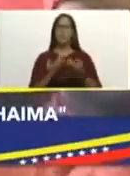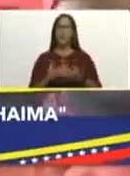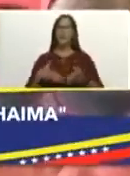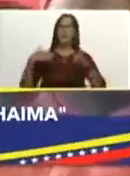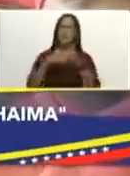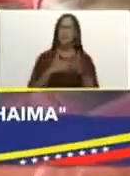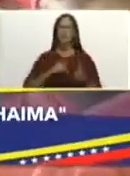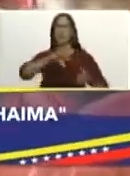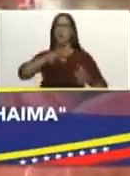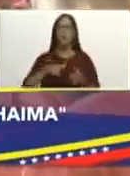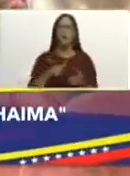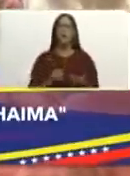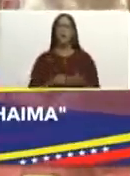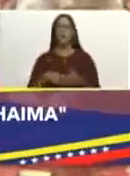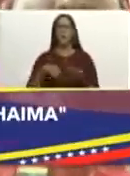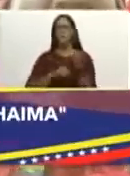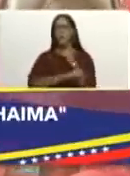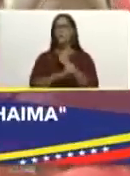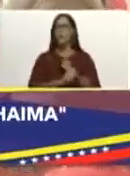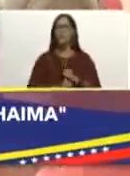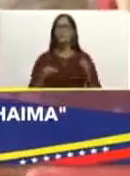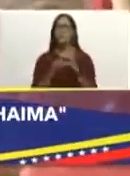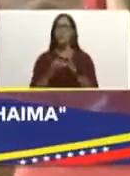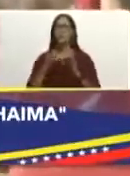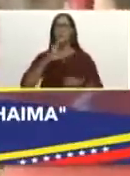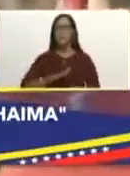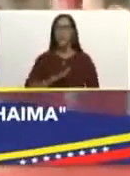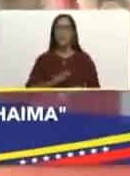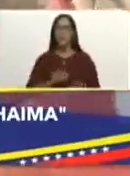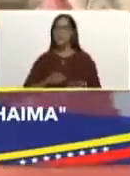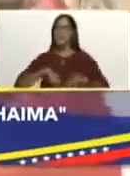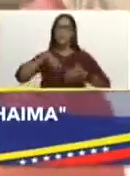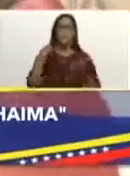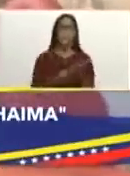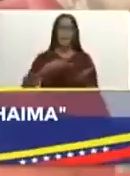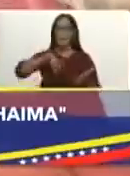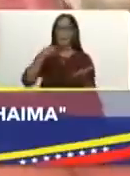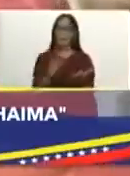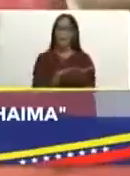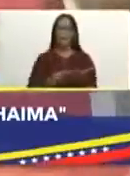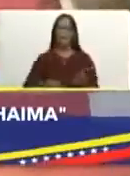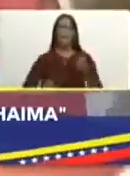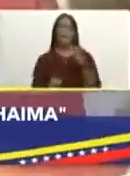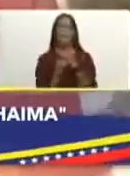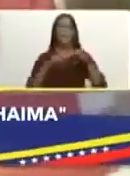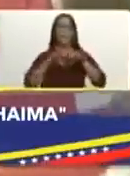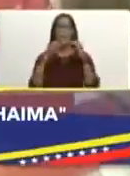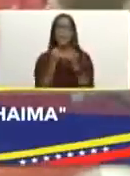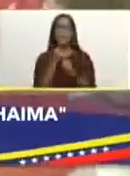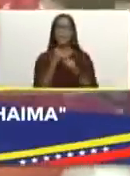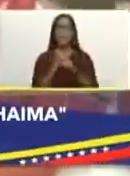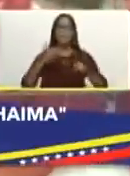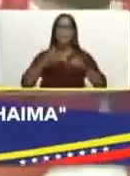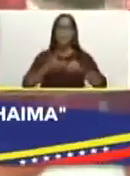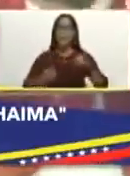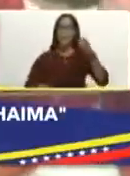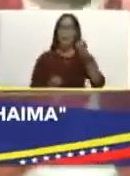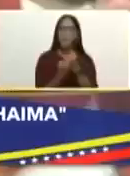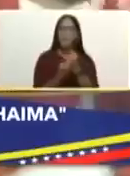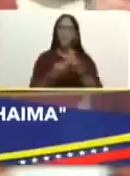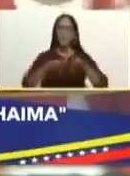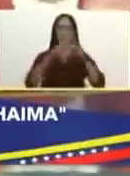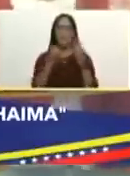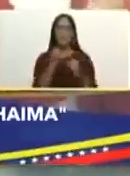los bandidos, los corruptos, estén donde estén, caiga quien caiga, el apoyo de la clase obrera petrolera, el apoyo de la clase